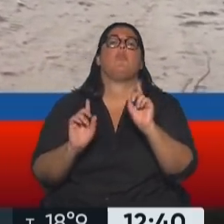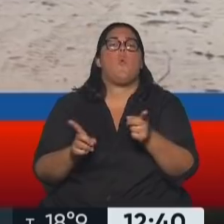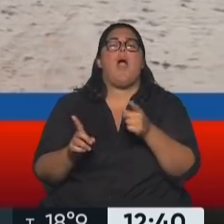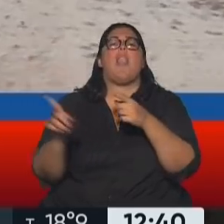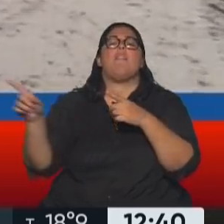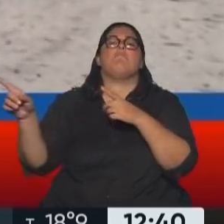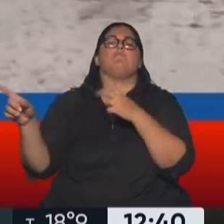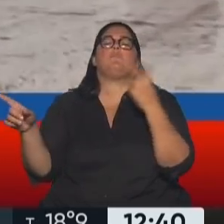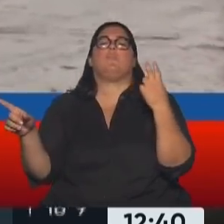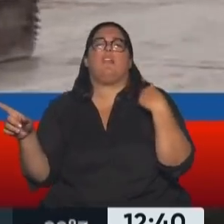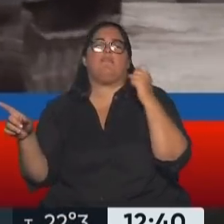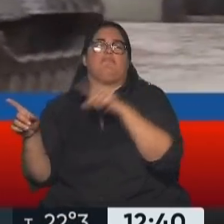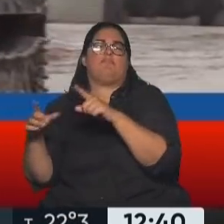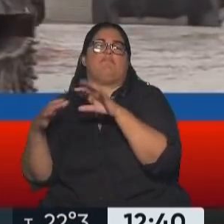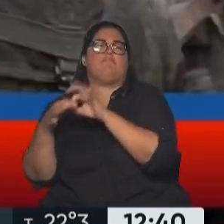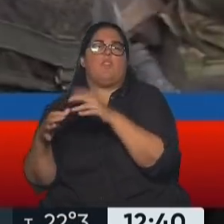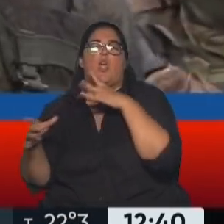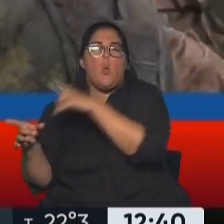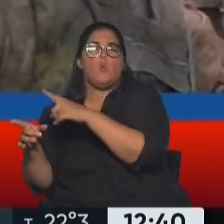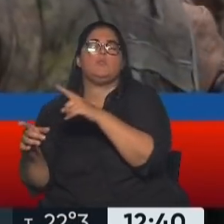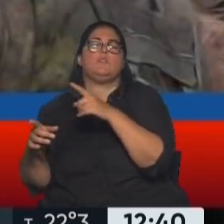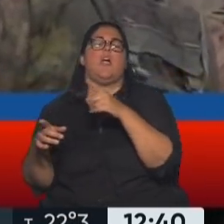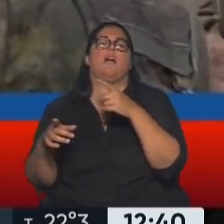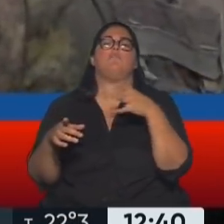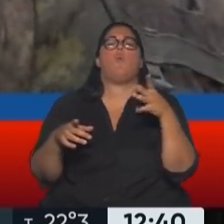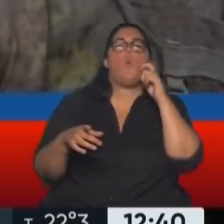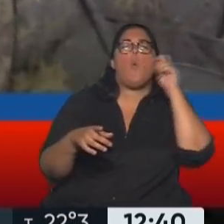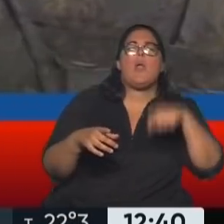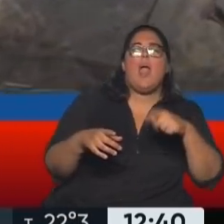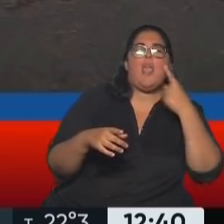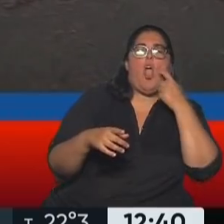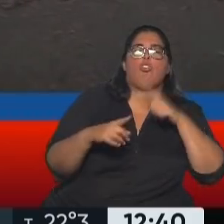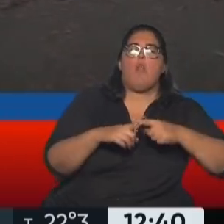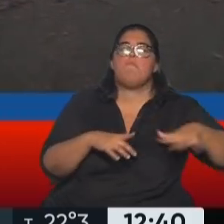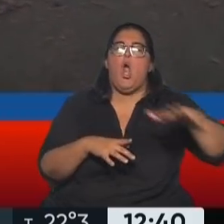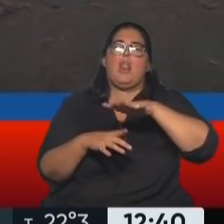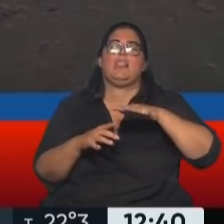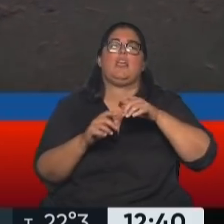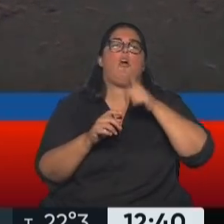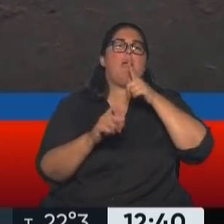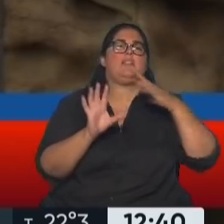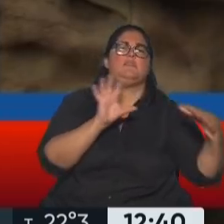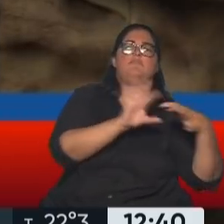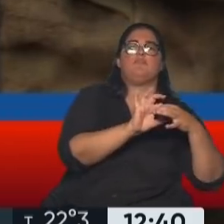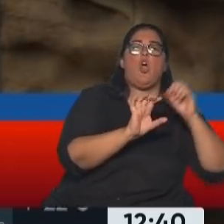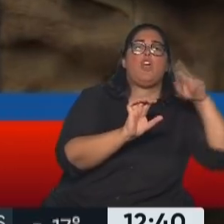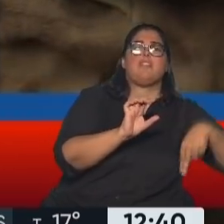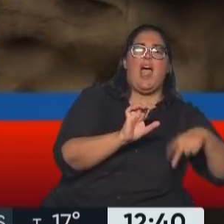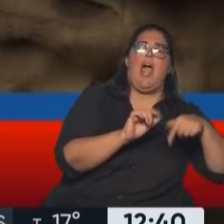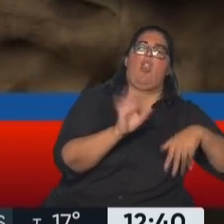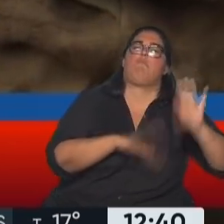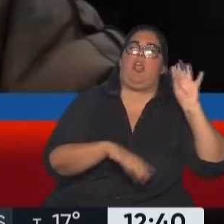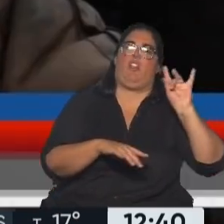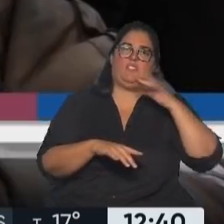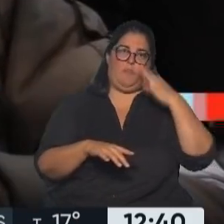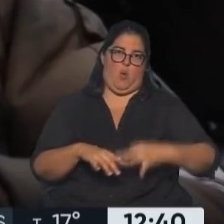régimen y el control político de Ucrania, así como un límite a la expansión de la OTAN, parecen hoy más difíciles de